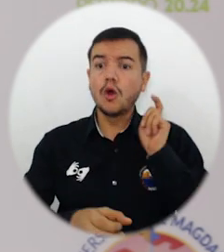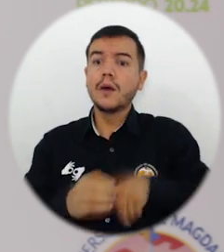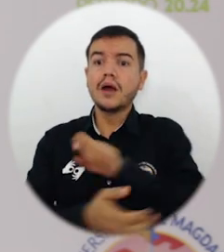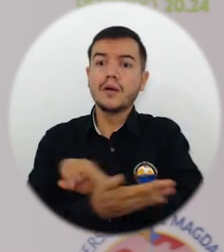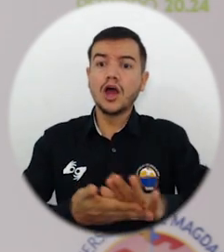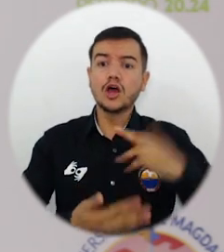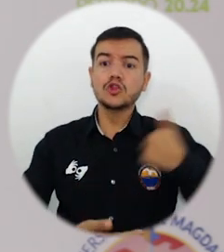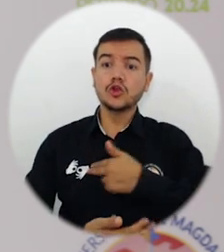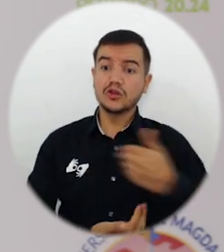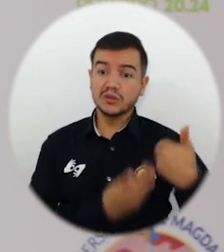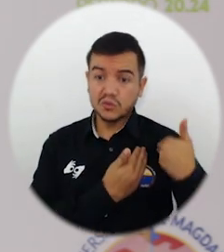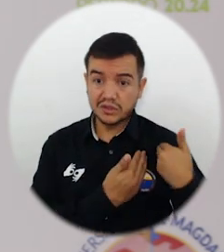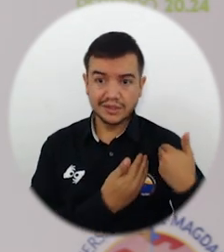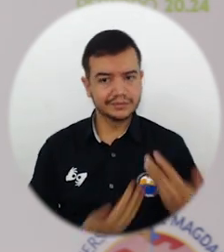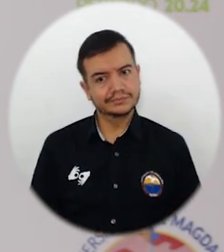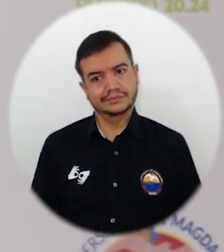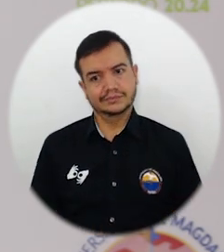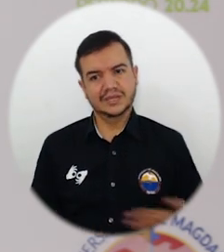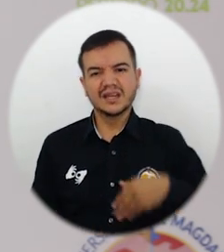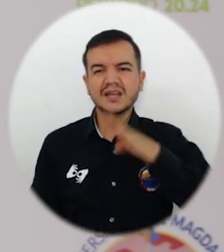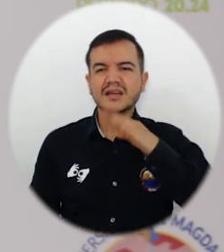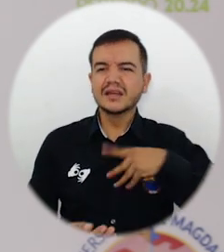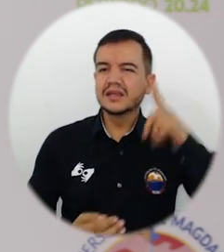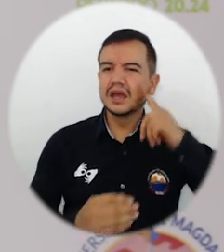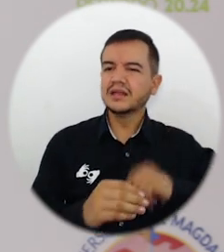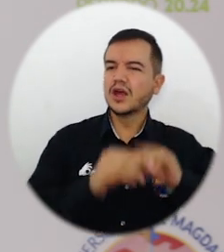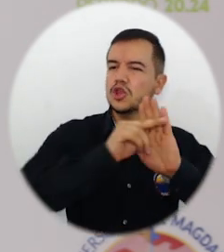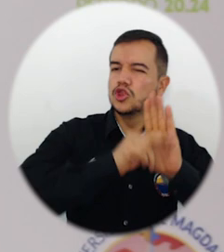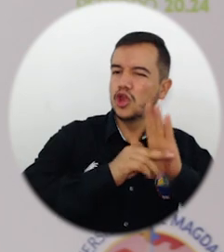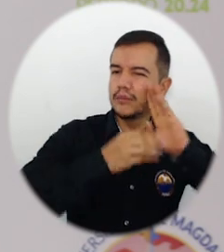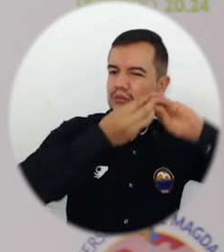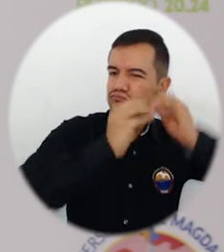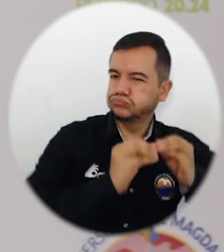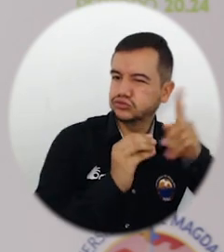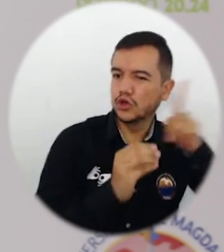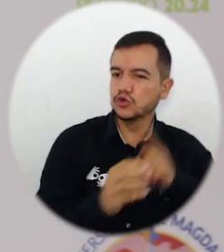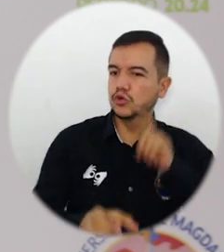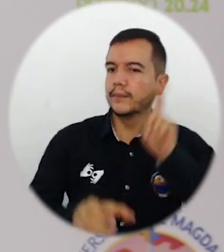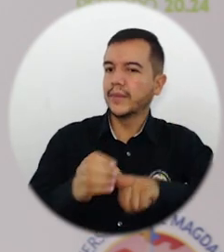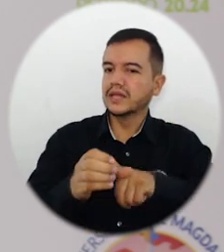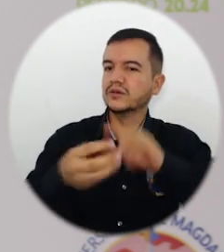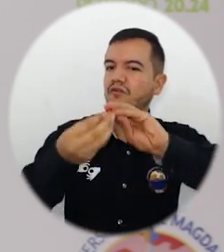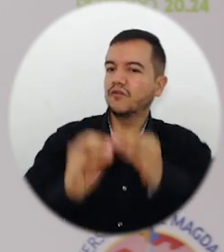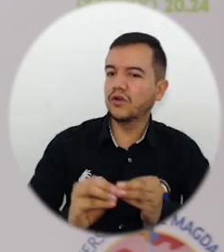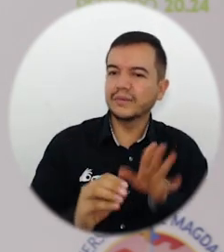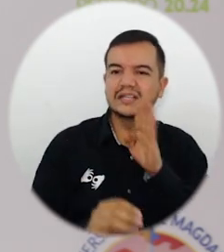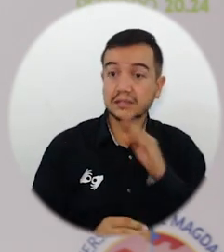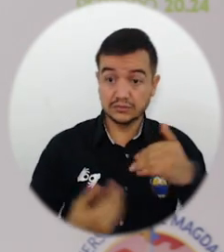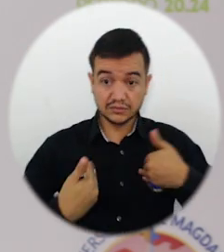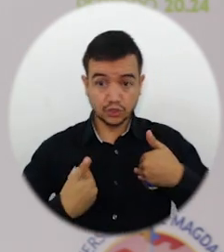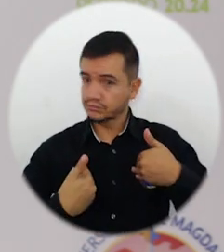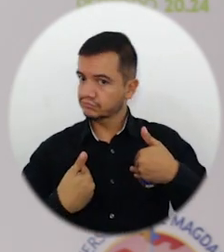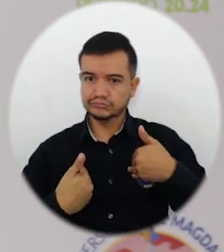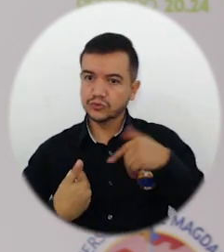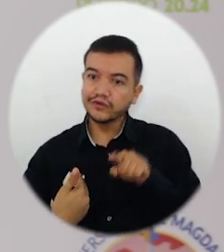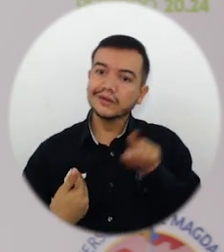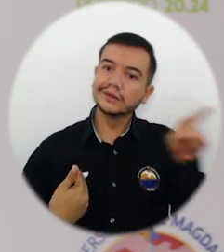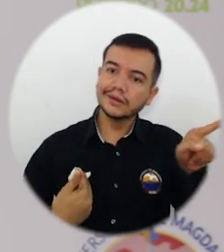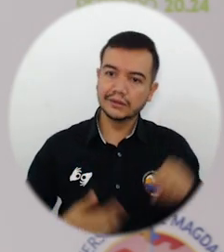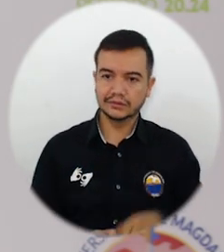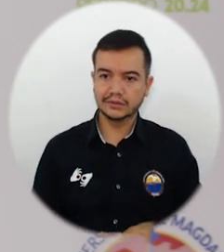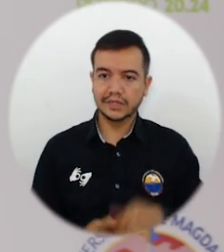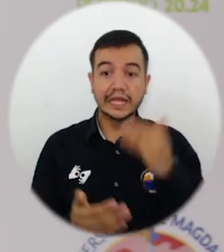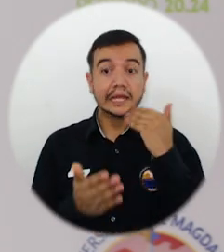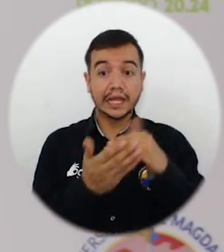porque, insisto, no fui yo quien estableció un modelo de matrícula profundamente excluyente, que hoy es insostenible. Si hoy yo fuese